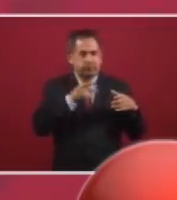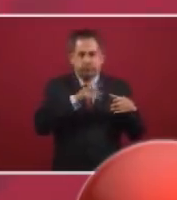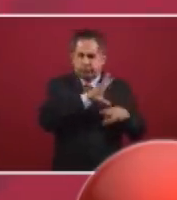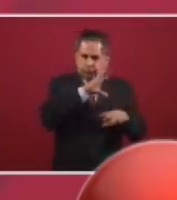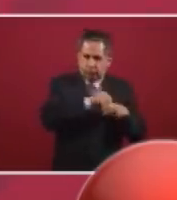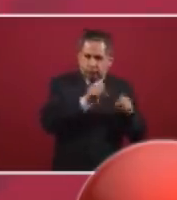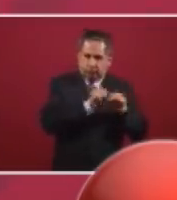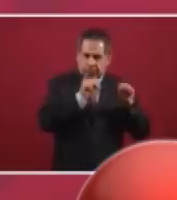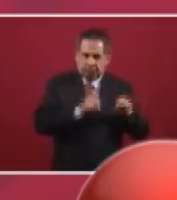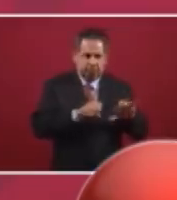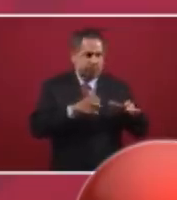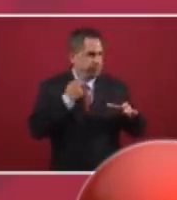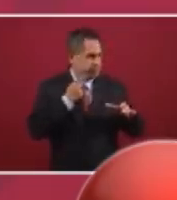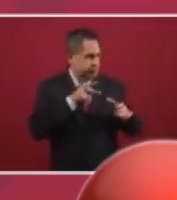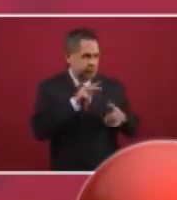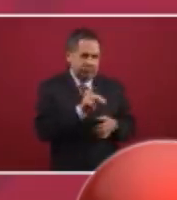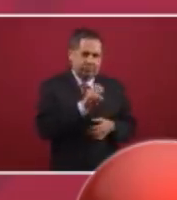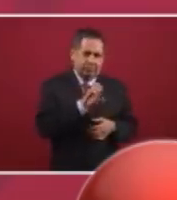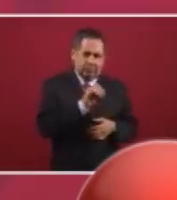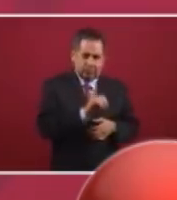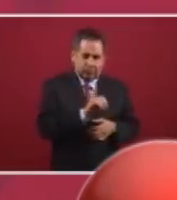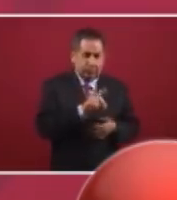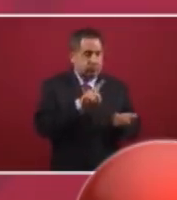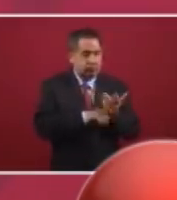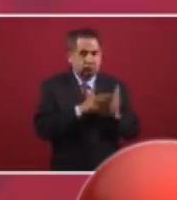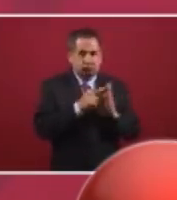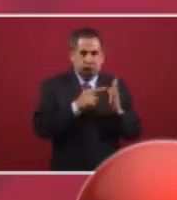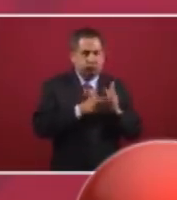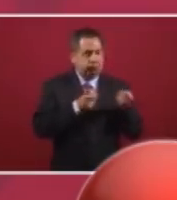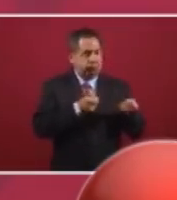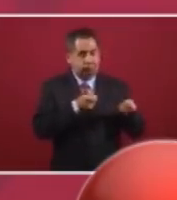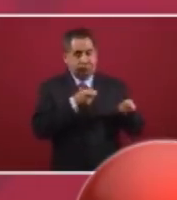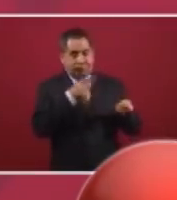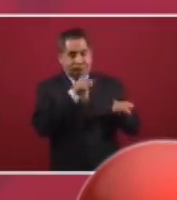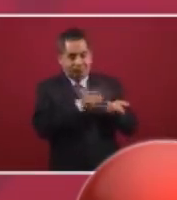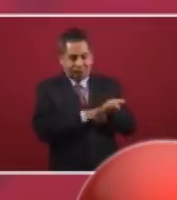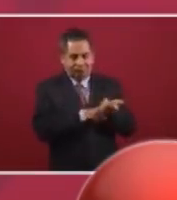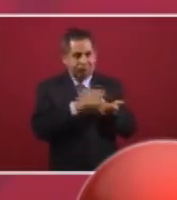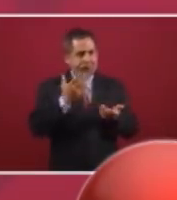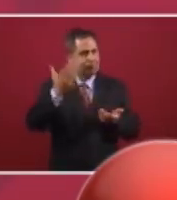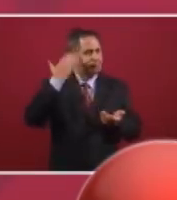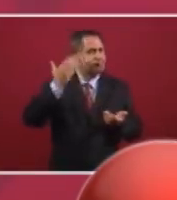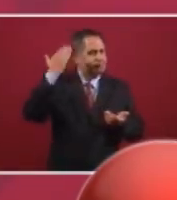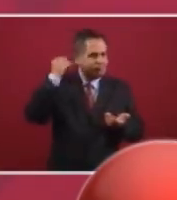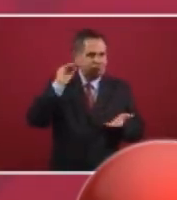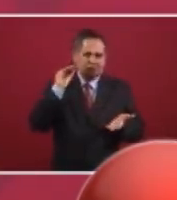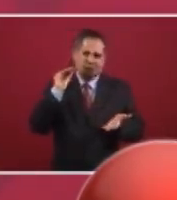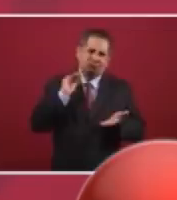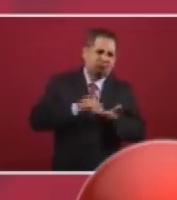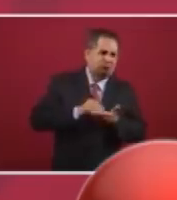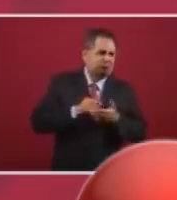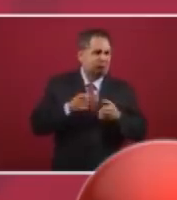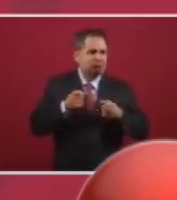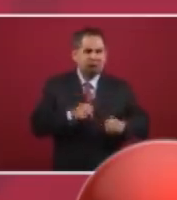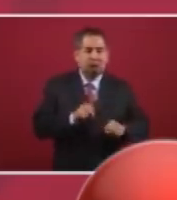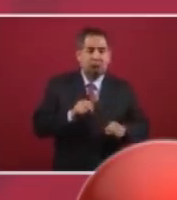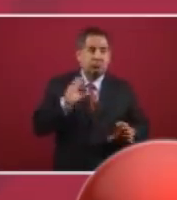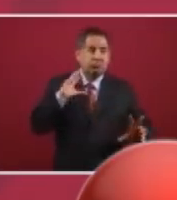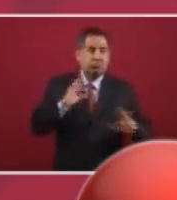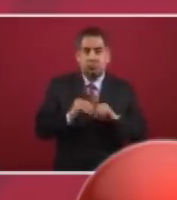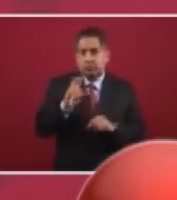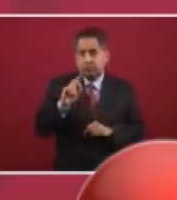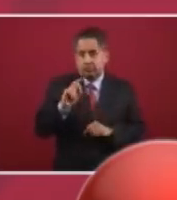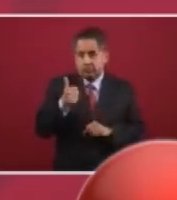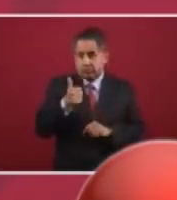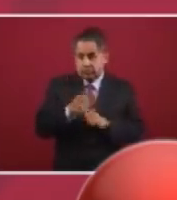sistema político neoliberal el régimen neoliberal e impuestos desde hace 36